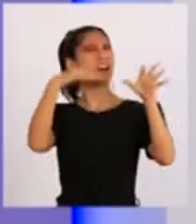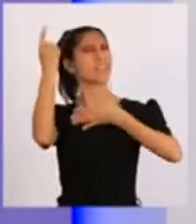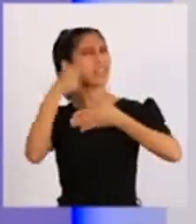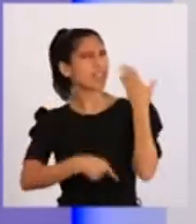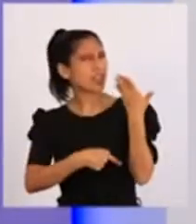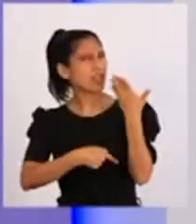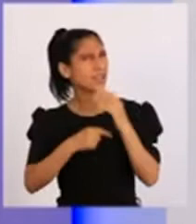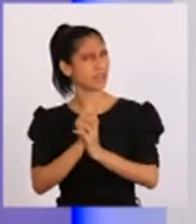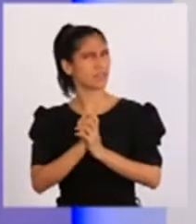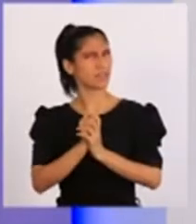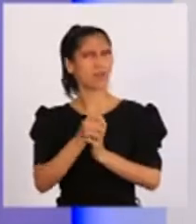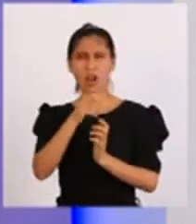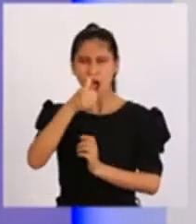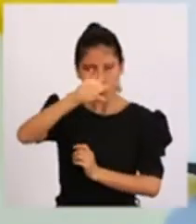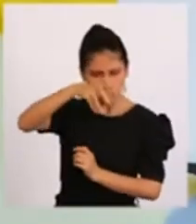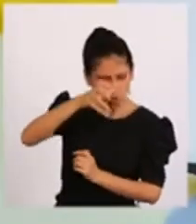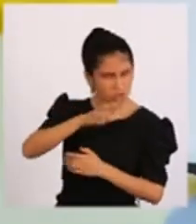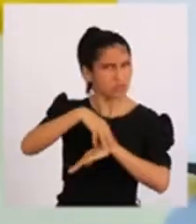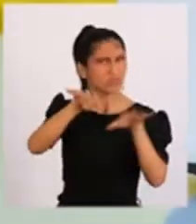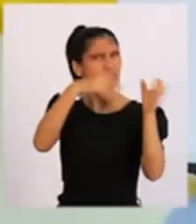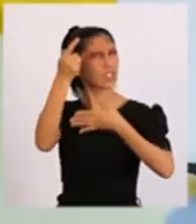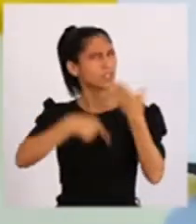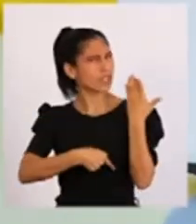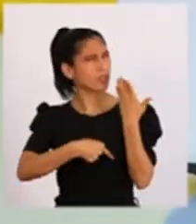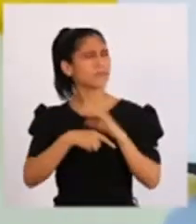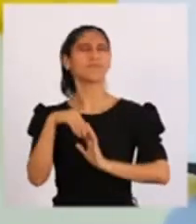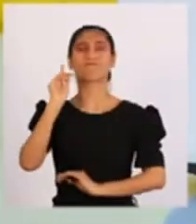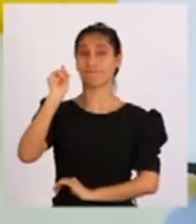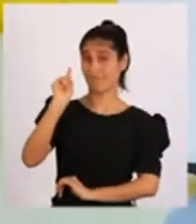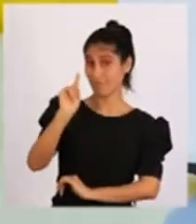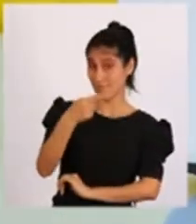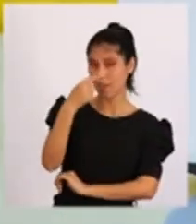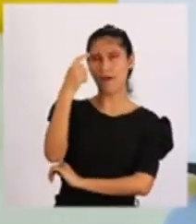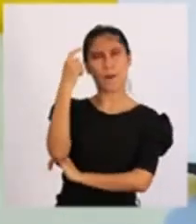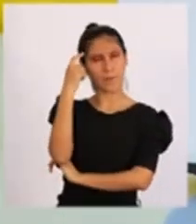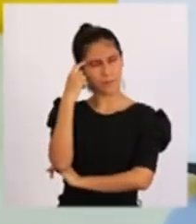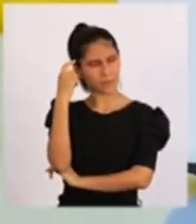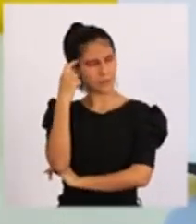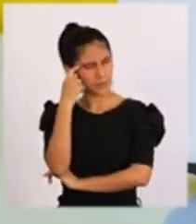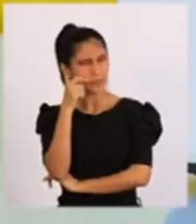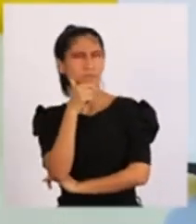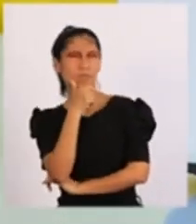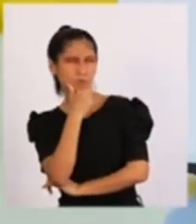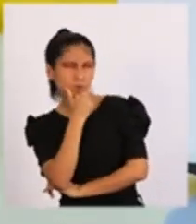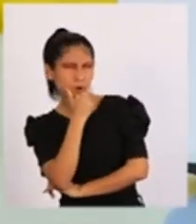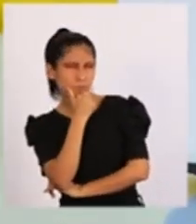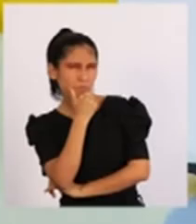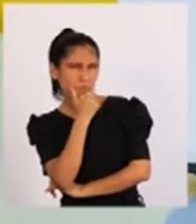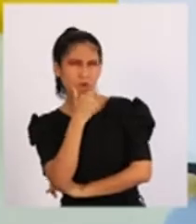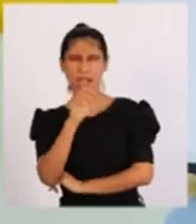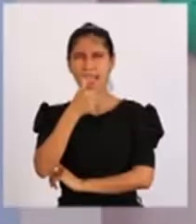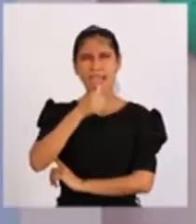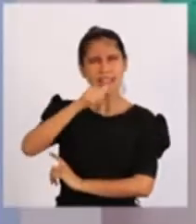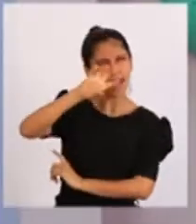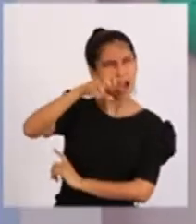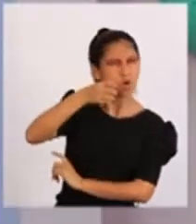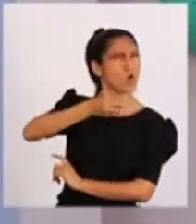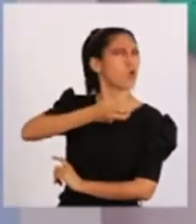para solucionar el problema del agua? Primero, debemos ser conscientes en la forma en que usamos el agua.